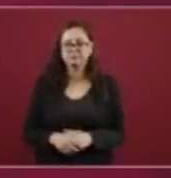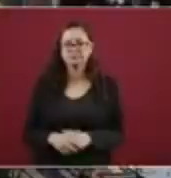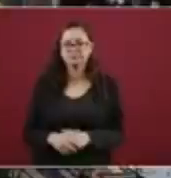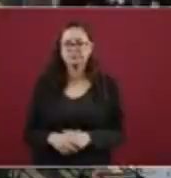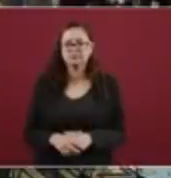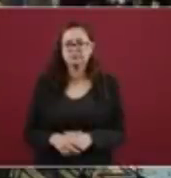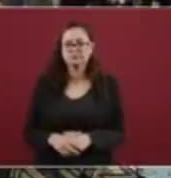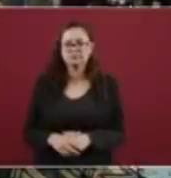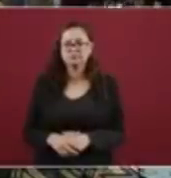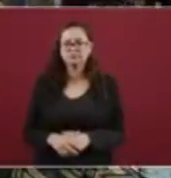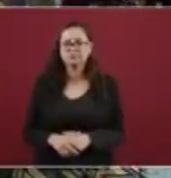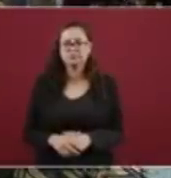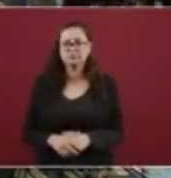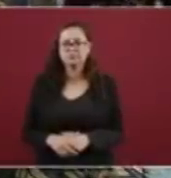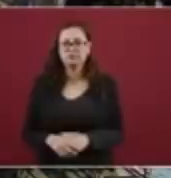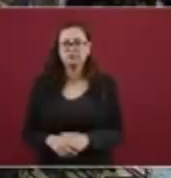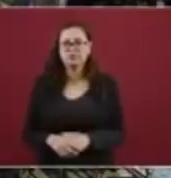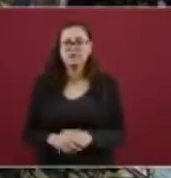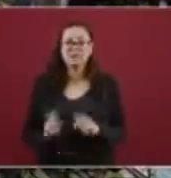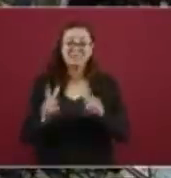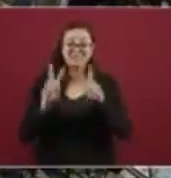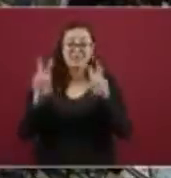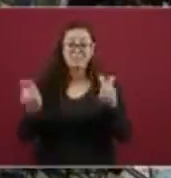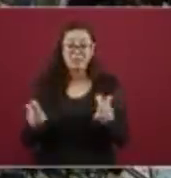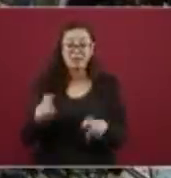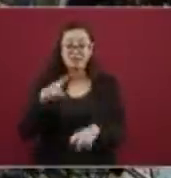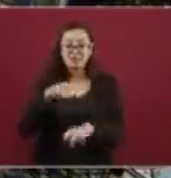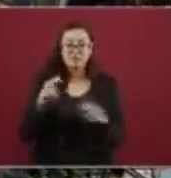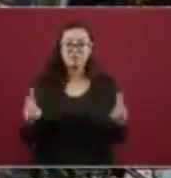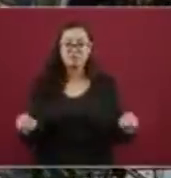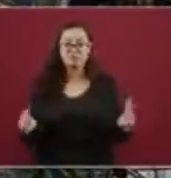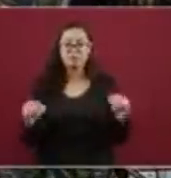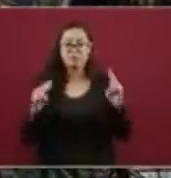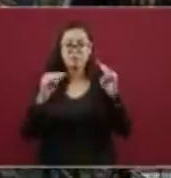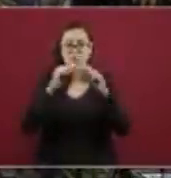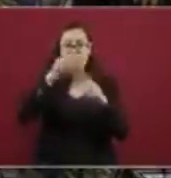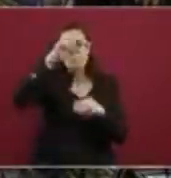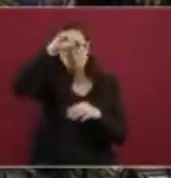Acerca de los daños que causó el derrame de